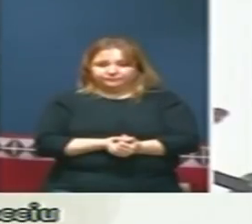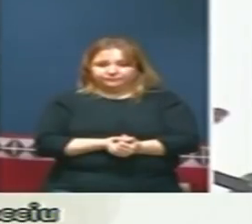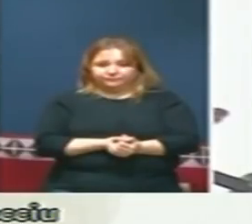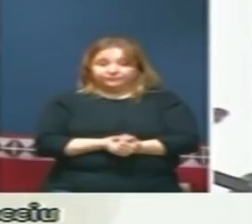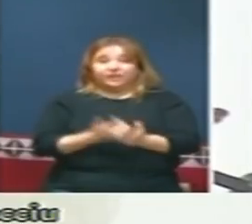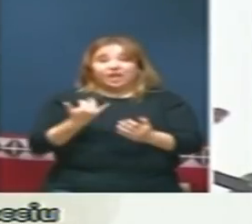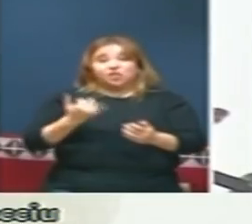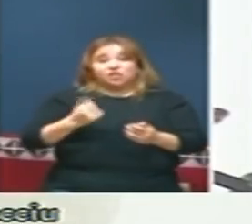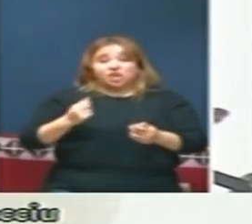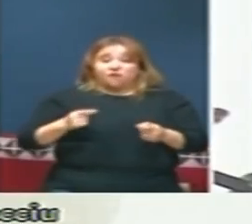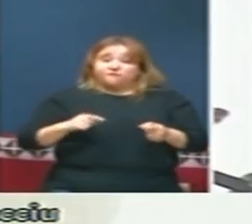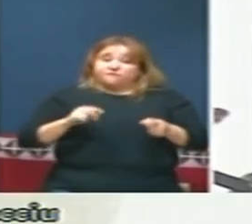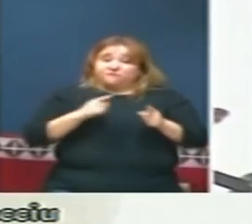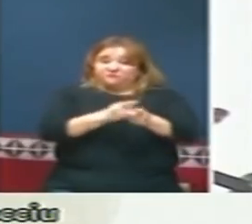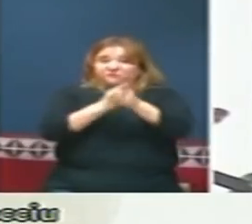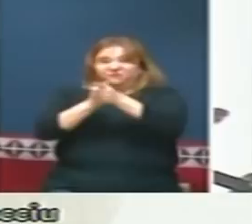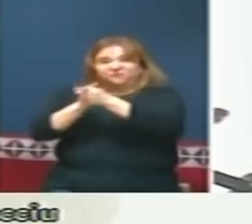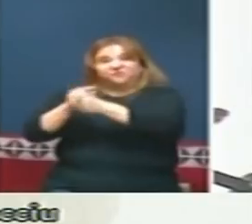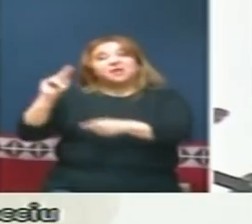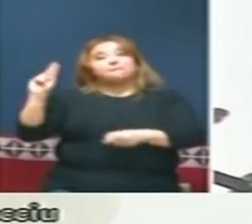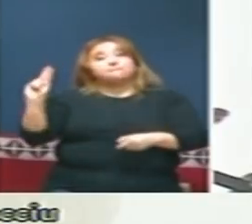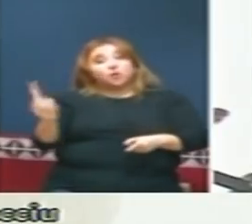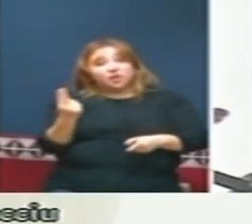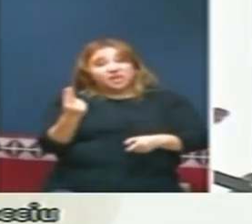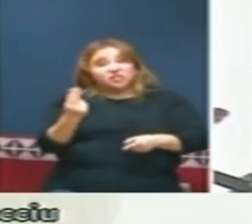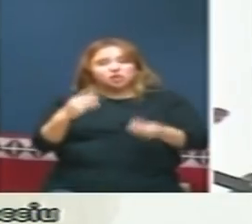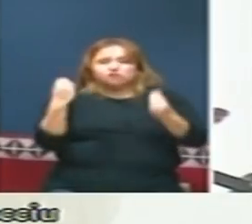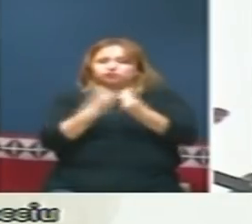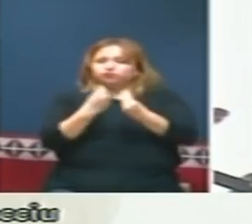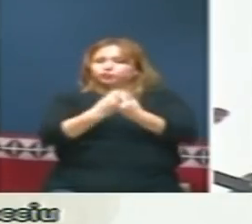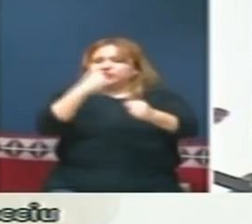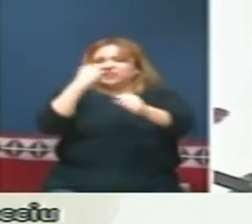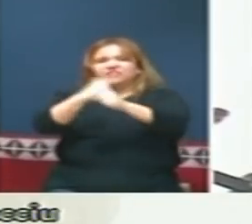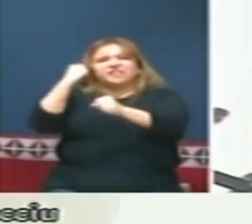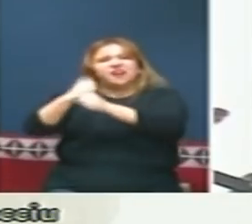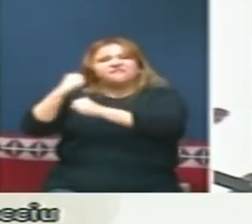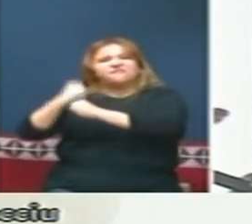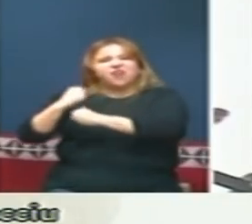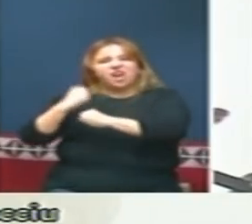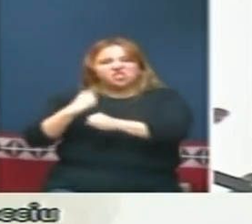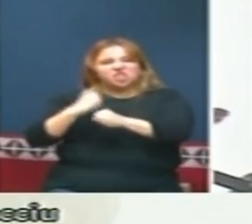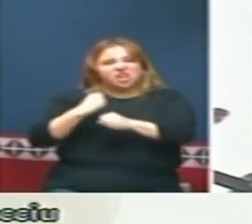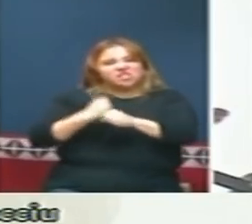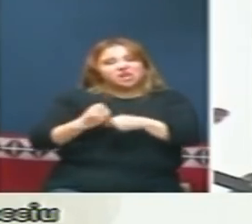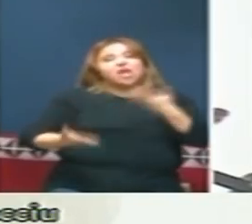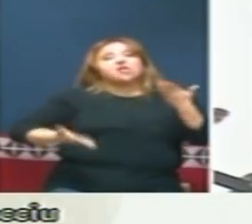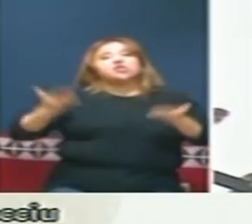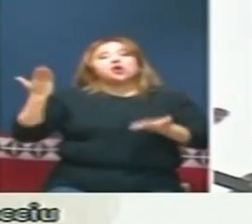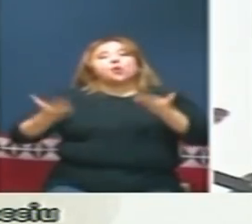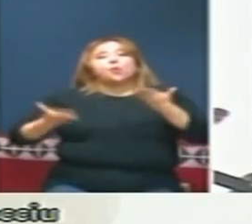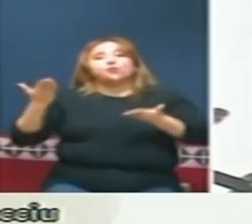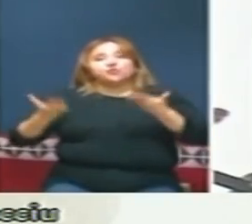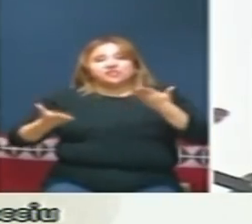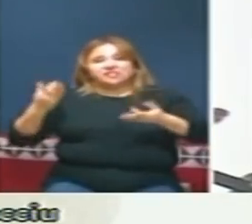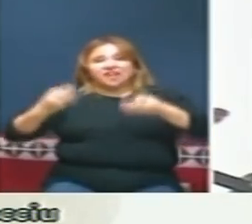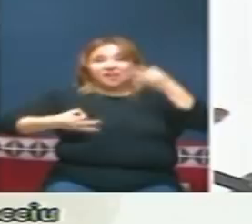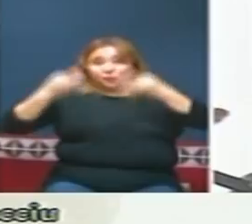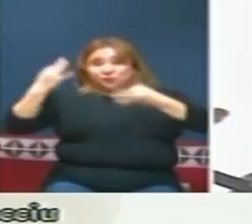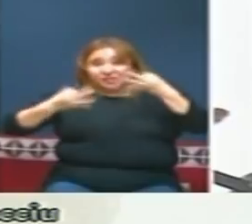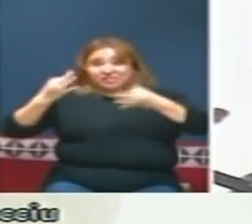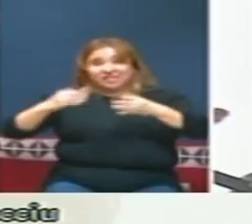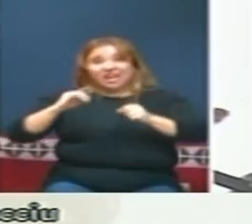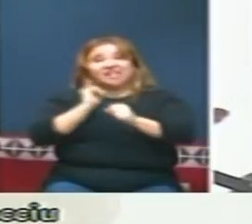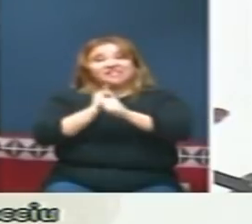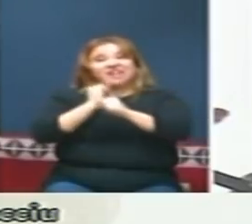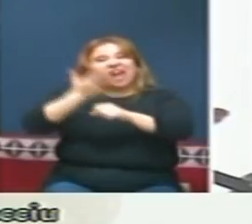Fueron asesinados debido a su diligente actividad de promoción de la justicia cristiana. De hecho, en aquella